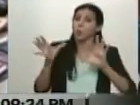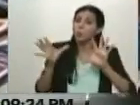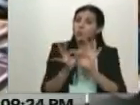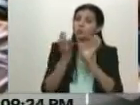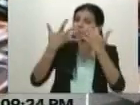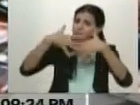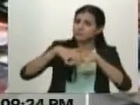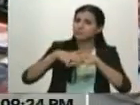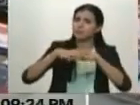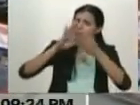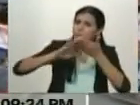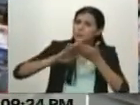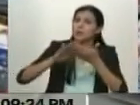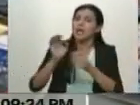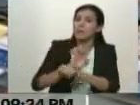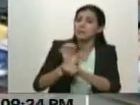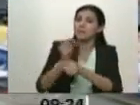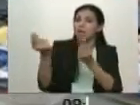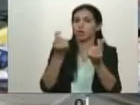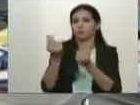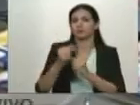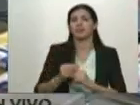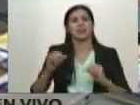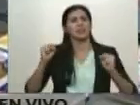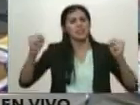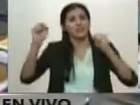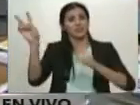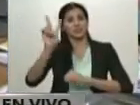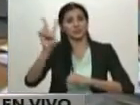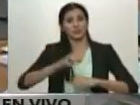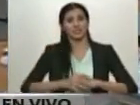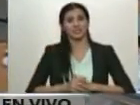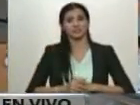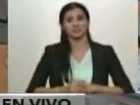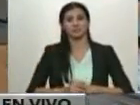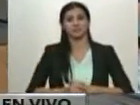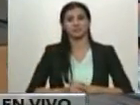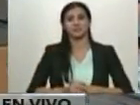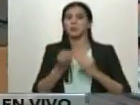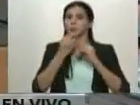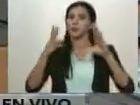para superar esta emergencia económica. ¡Que viva Venezuela! Buenas noches.